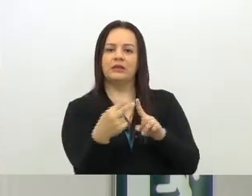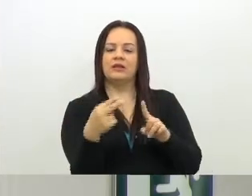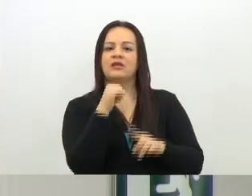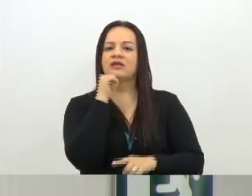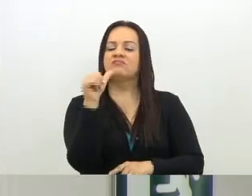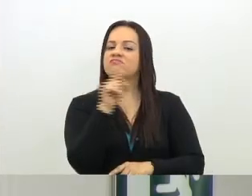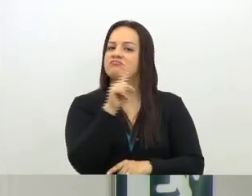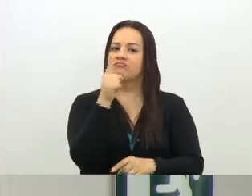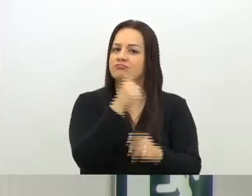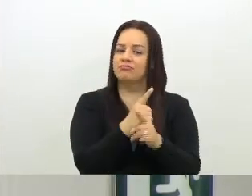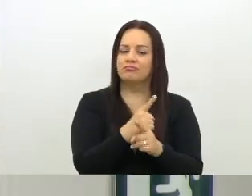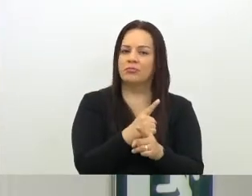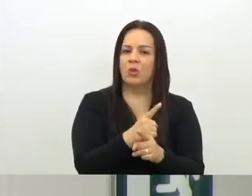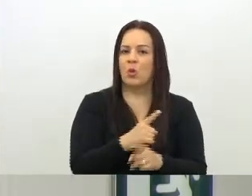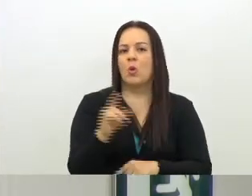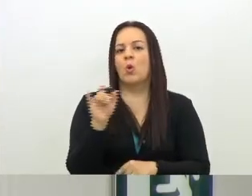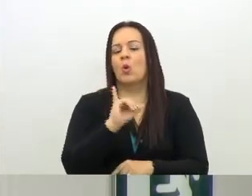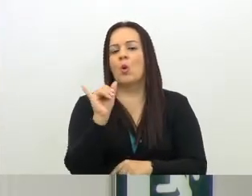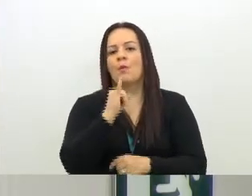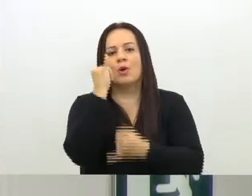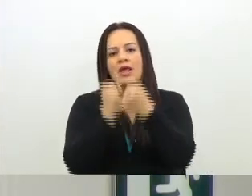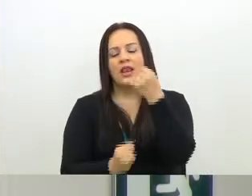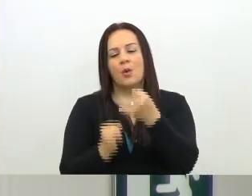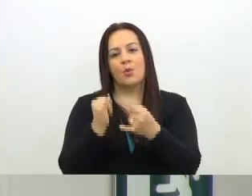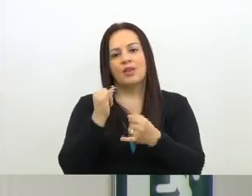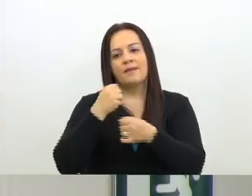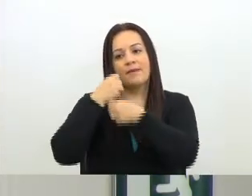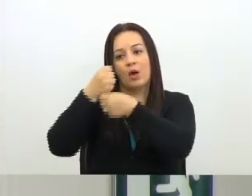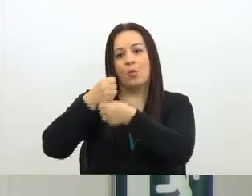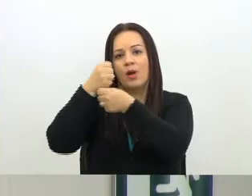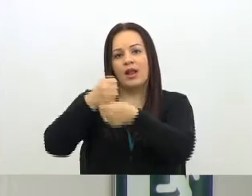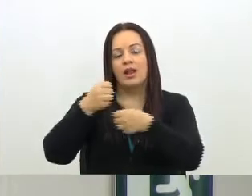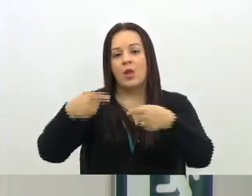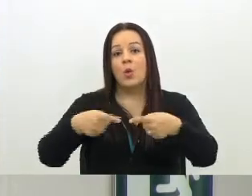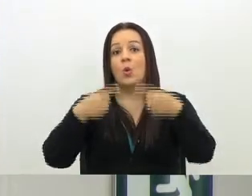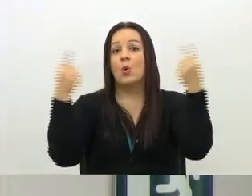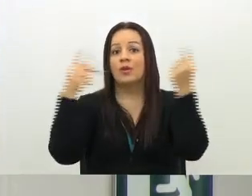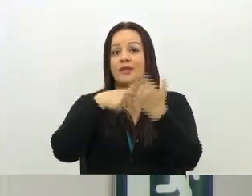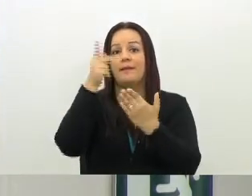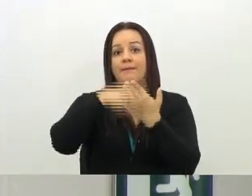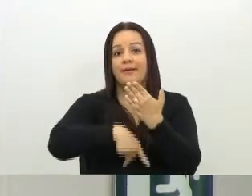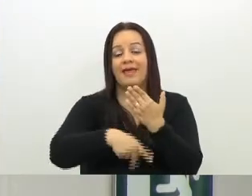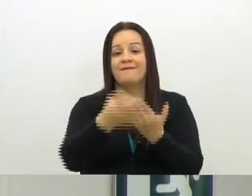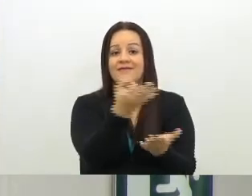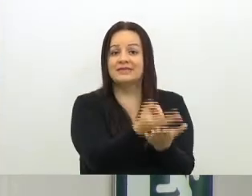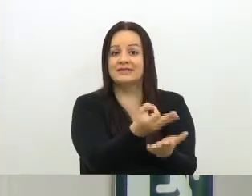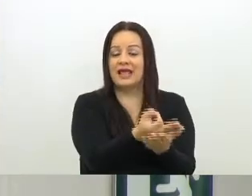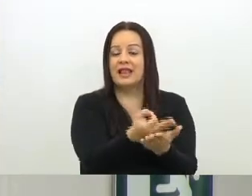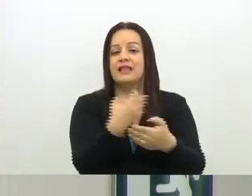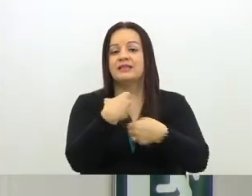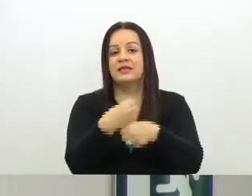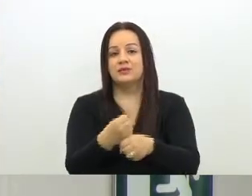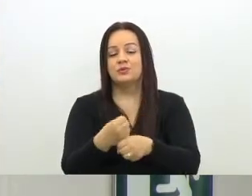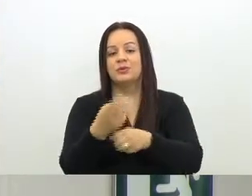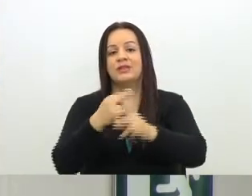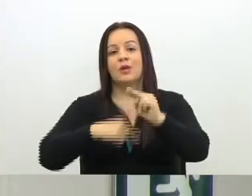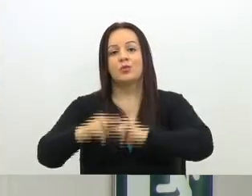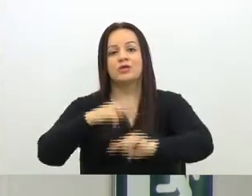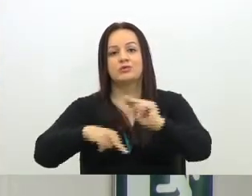inválidos, tales como que en la última huelga contra el plan fiscal se dio una negociación con todas las